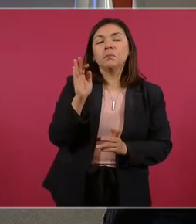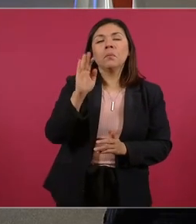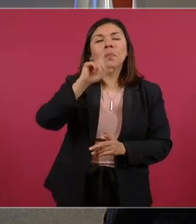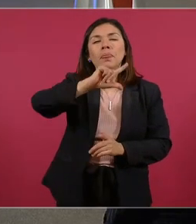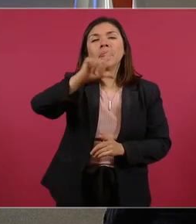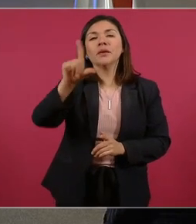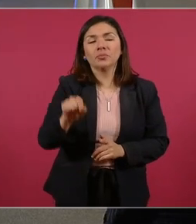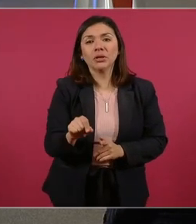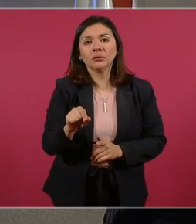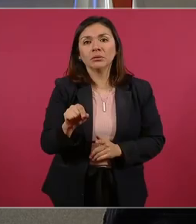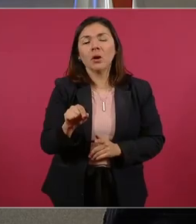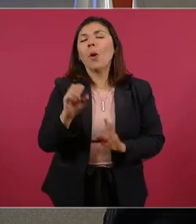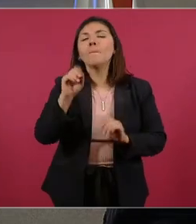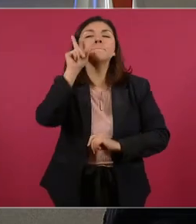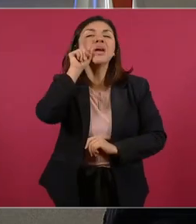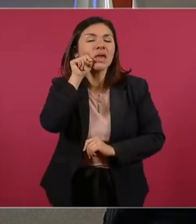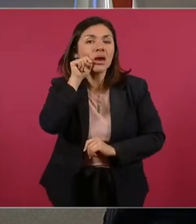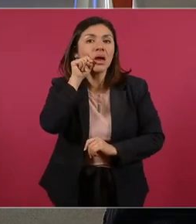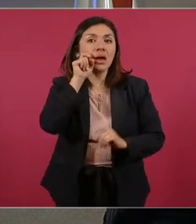salga una